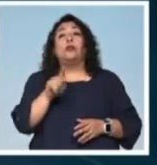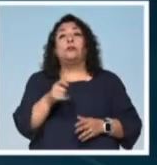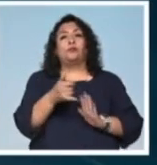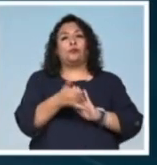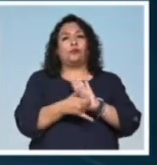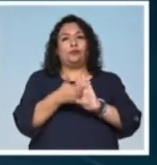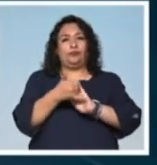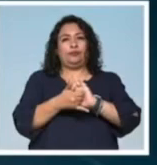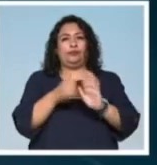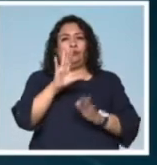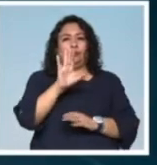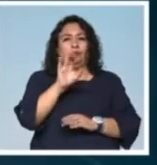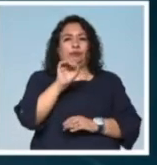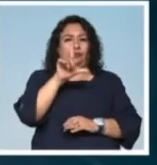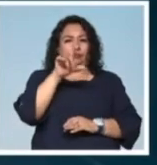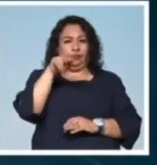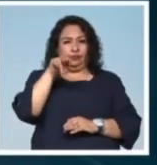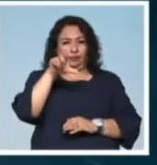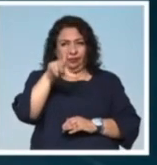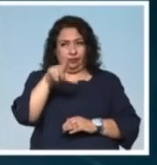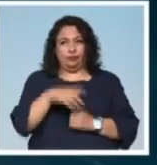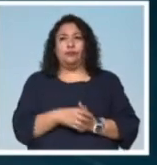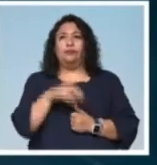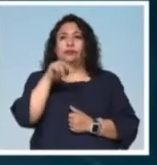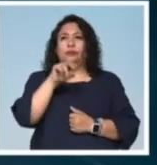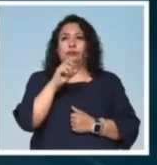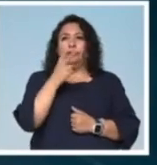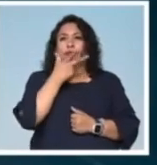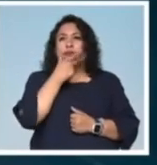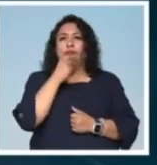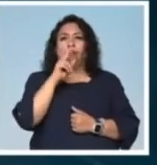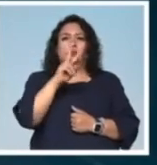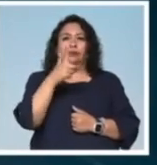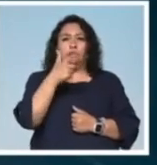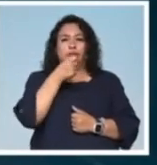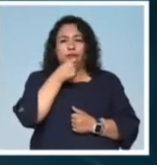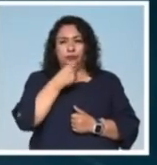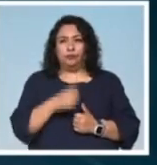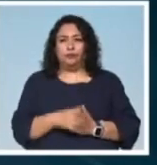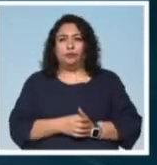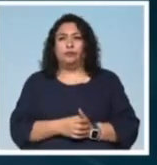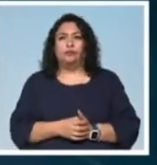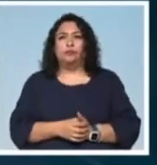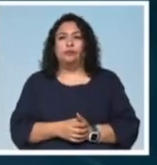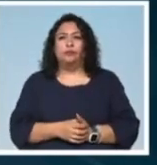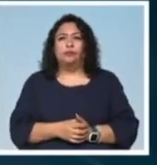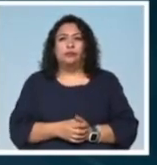de YouTube de El Colegio Nacional. Noticias 22, Víctor Gaspar.